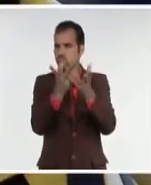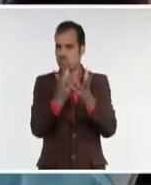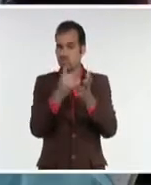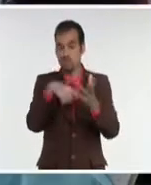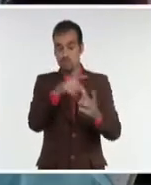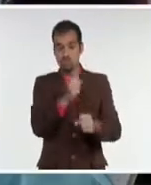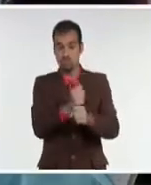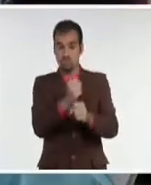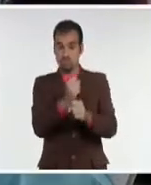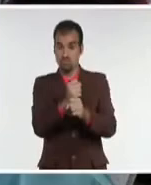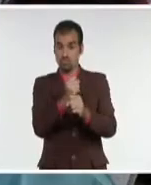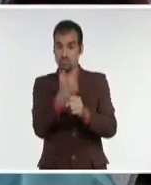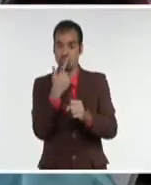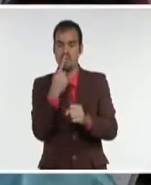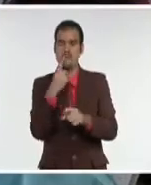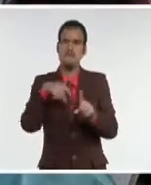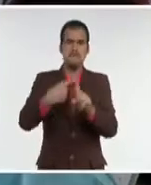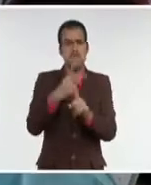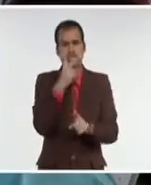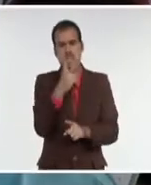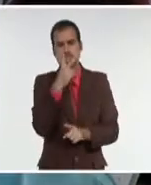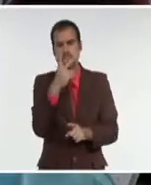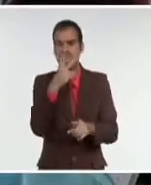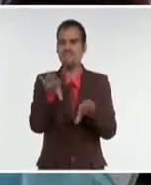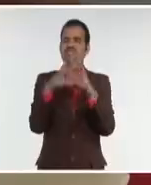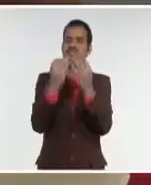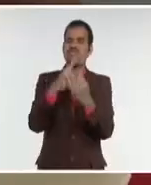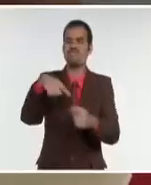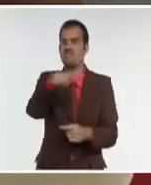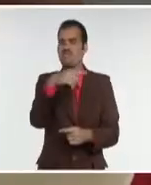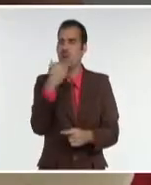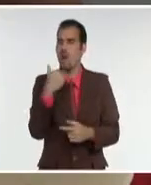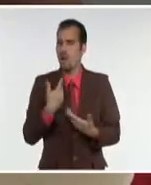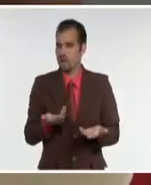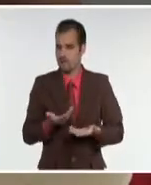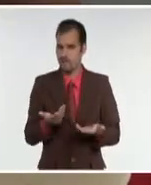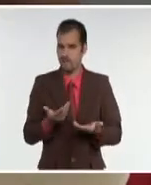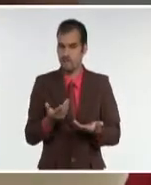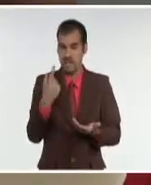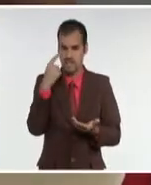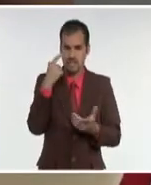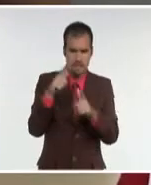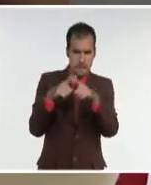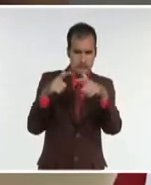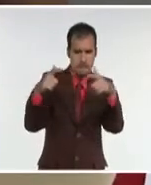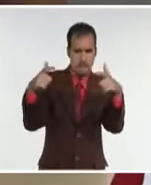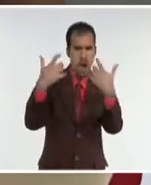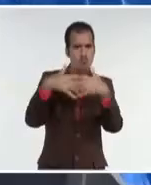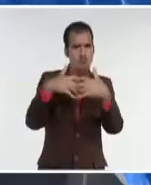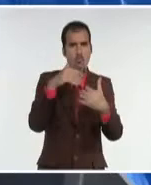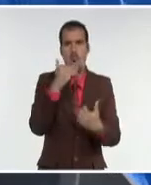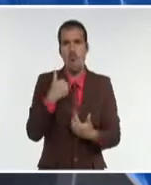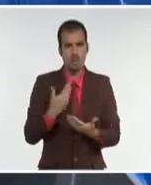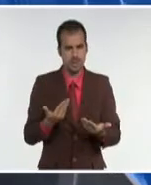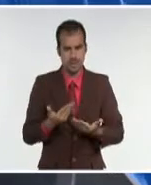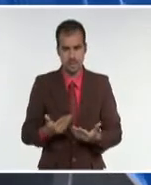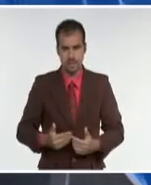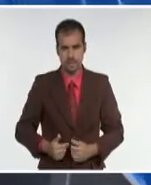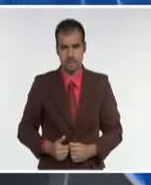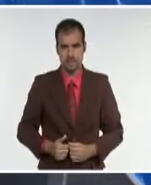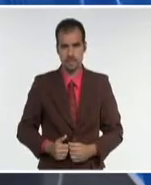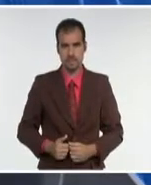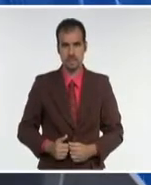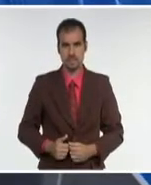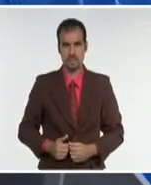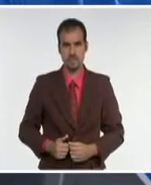estructuras y atención a familias con participación activa con tendencia al crecimiento. Apreciamos que en esa dirección, en